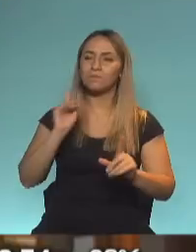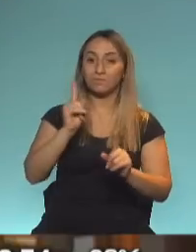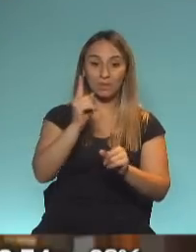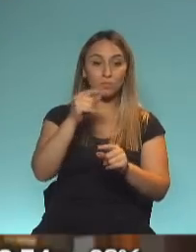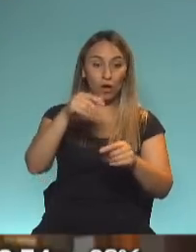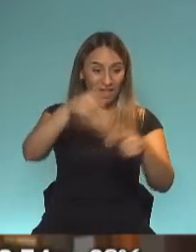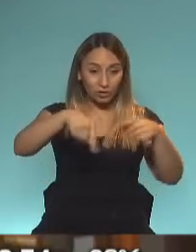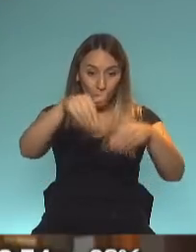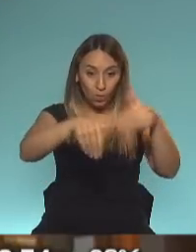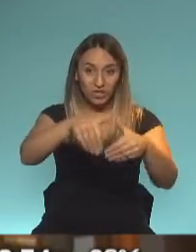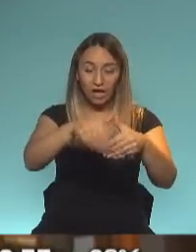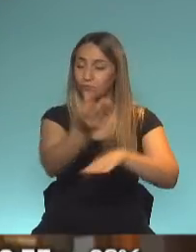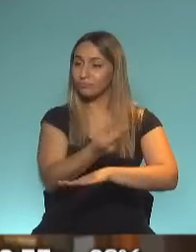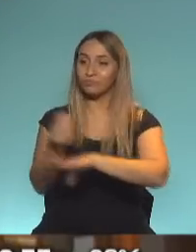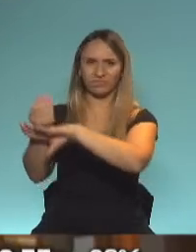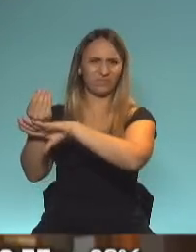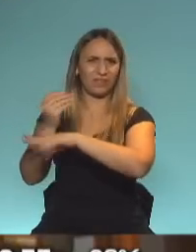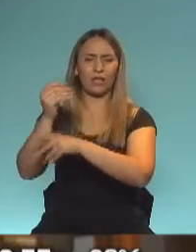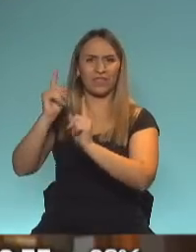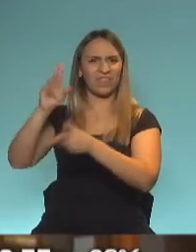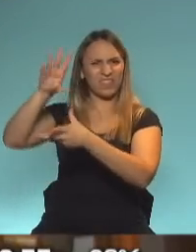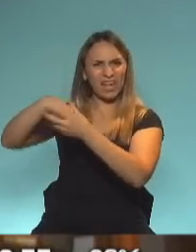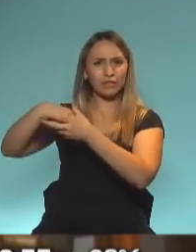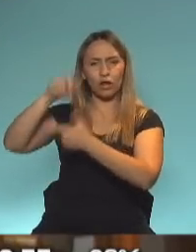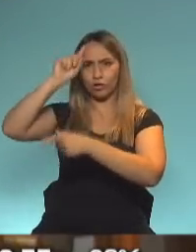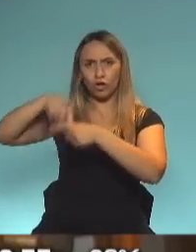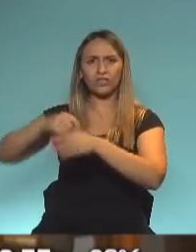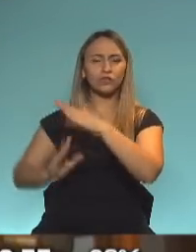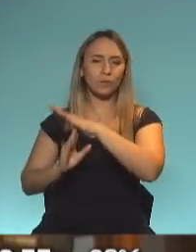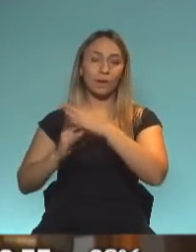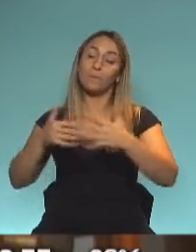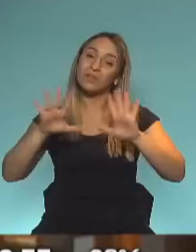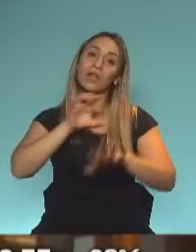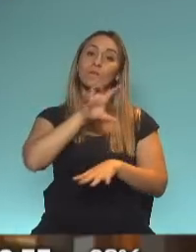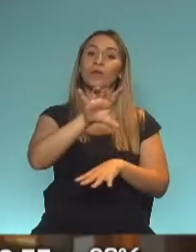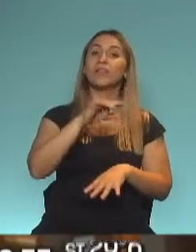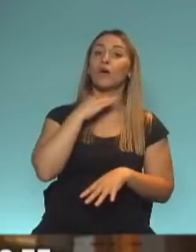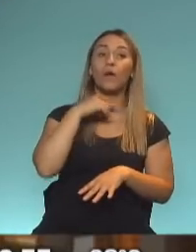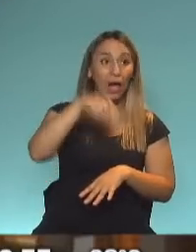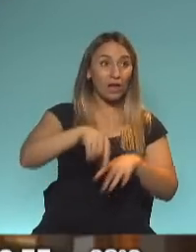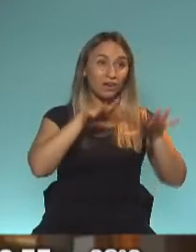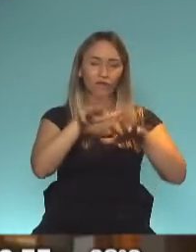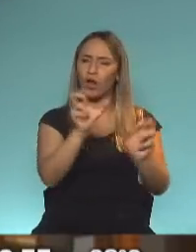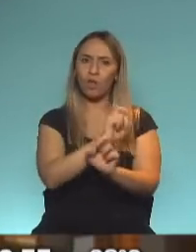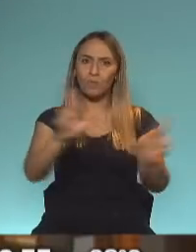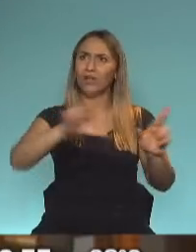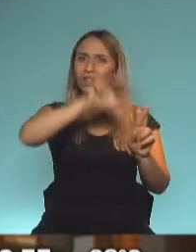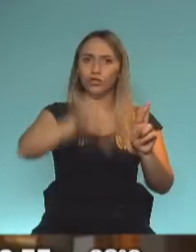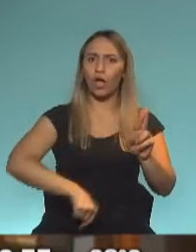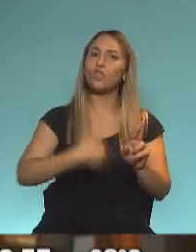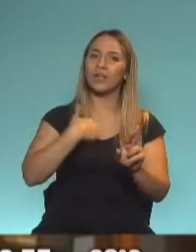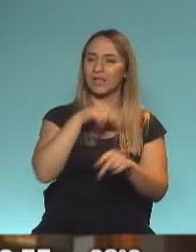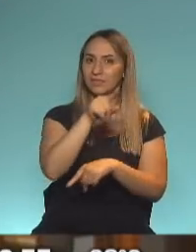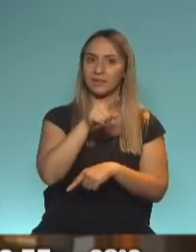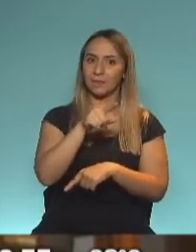lugar en la Corte Suprema. Por eso hoy Jujuy quizás sea la peor postal de la Argentina. Jujuy es el lugar